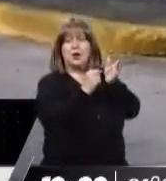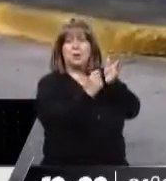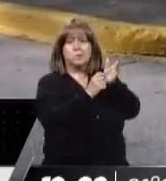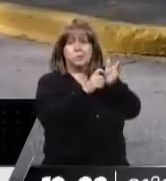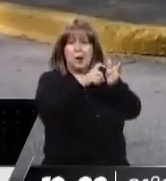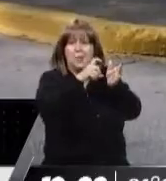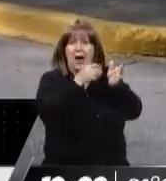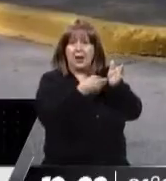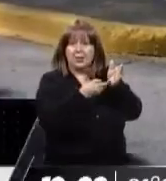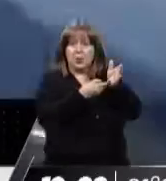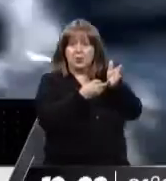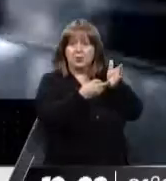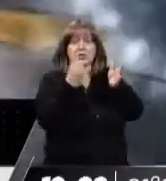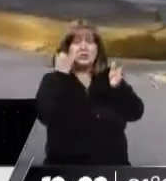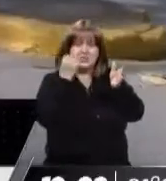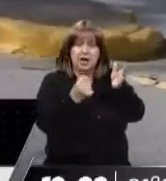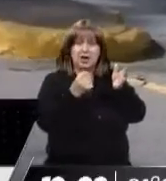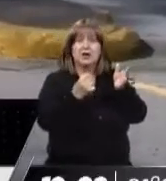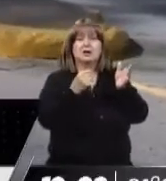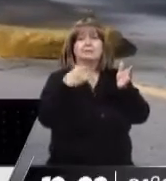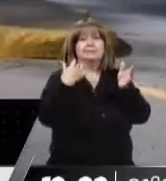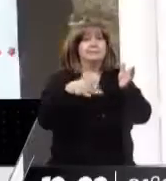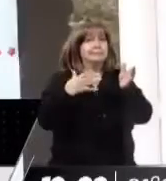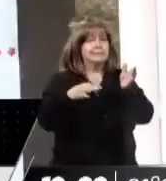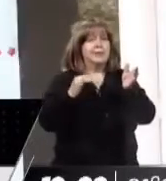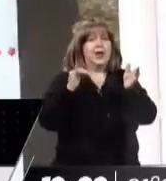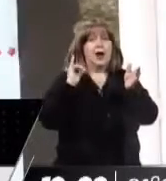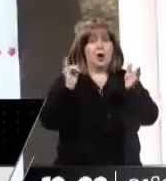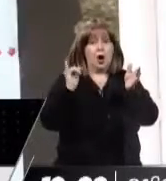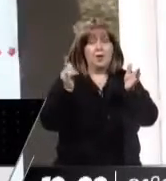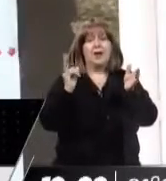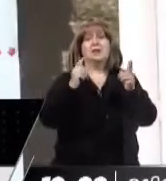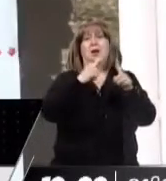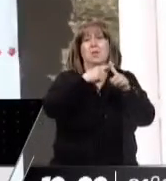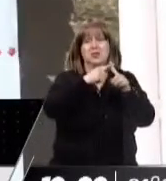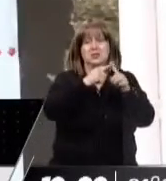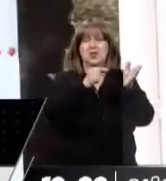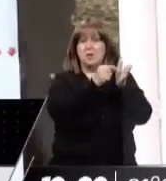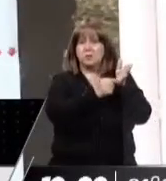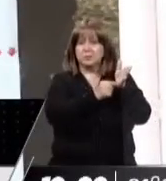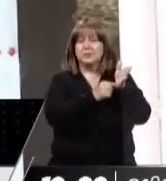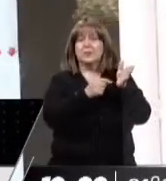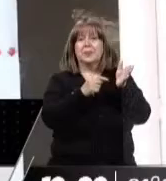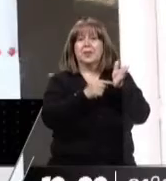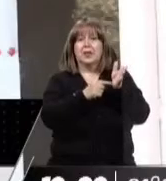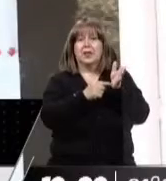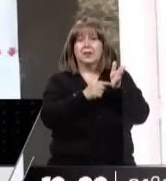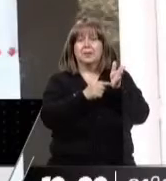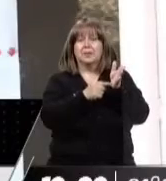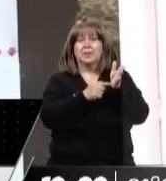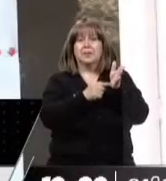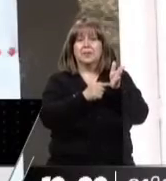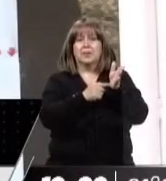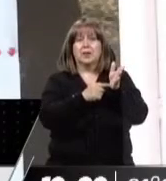25 alcoholemia se hicieron este fin de semana este positivas y dentro de esas de